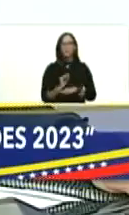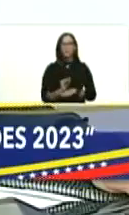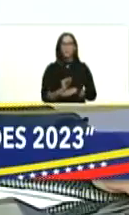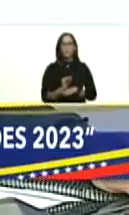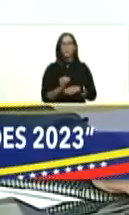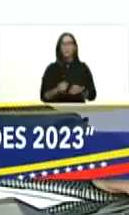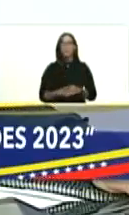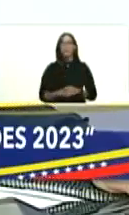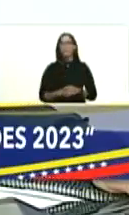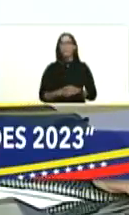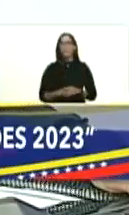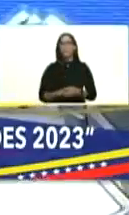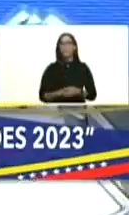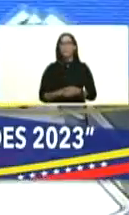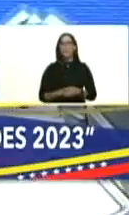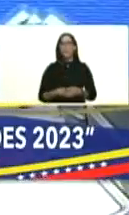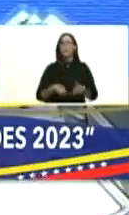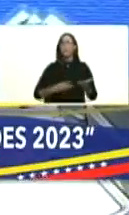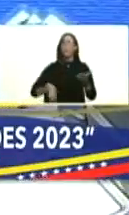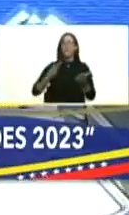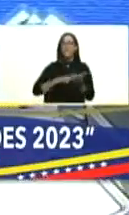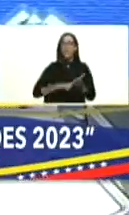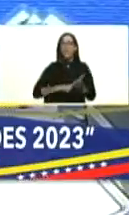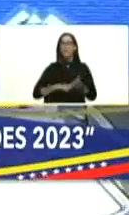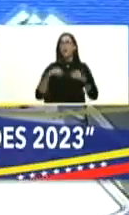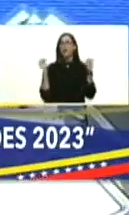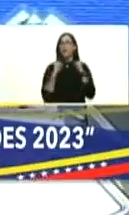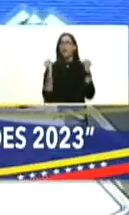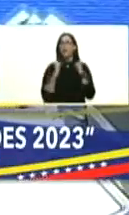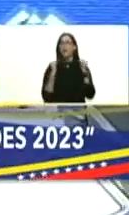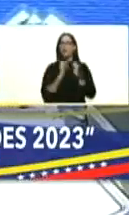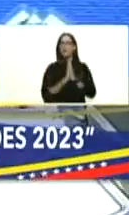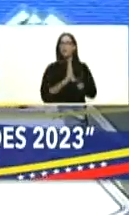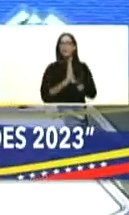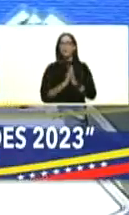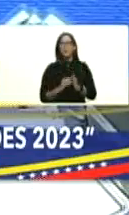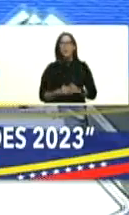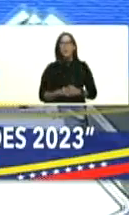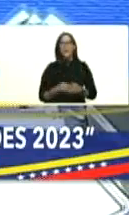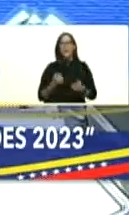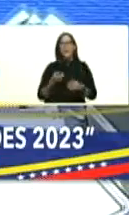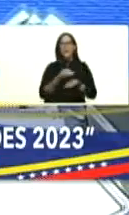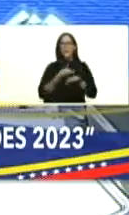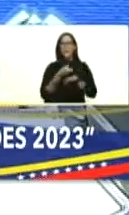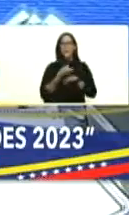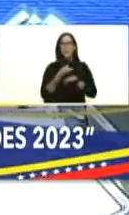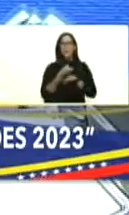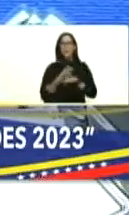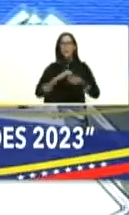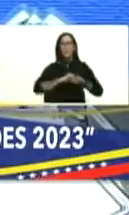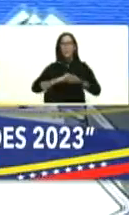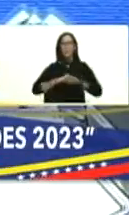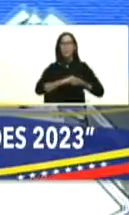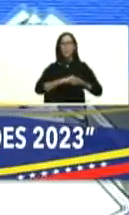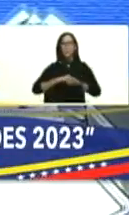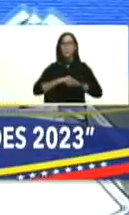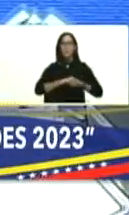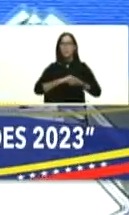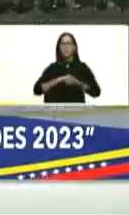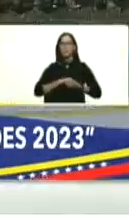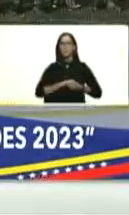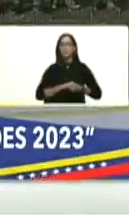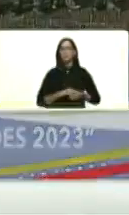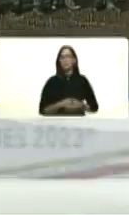venezolano mi comandante jefe bueno volvemos a los Andes entonces allá está el gobernador de Trujillo y el